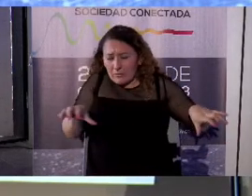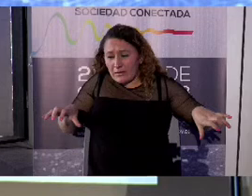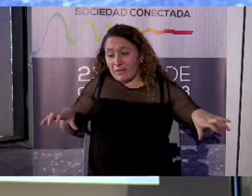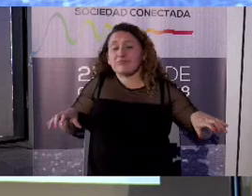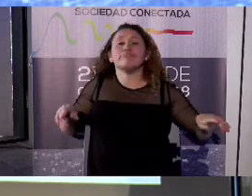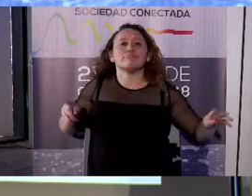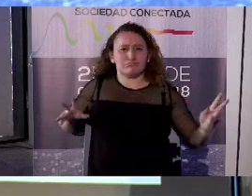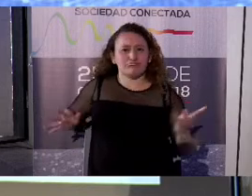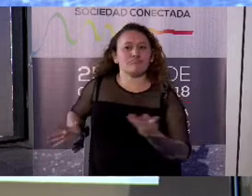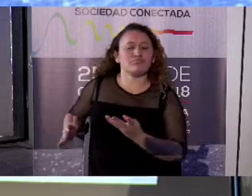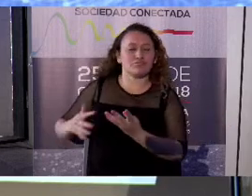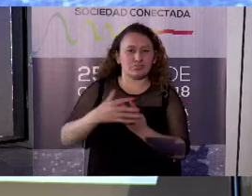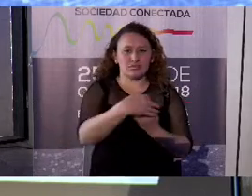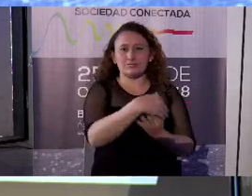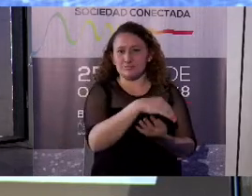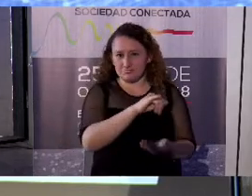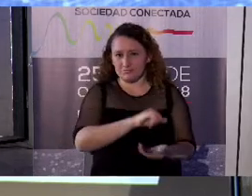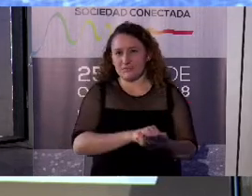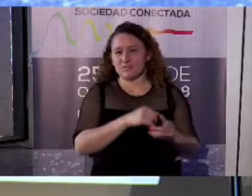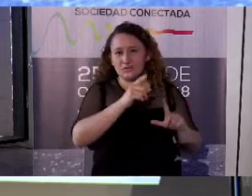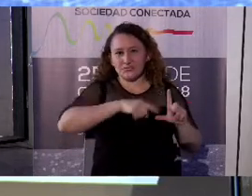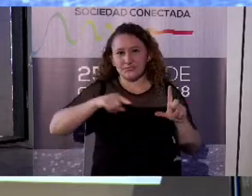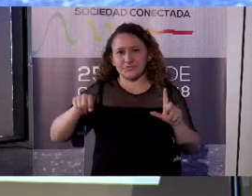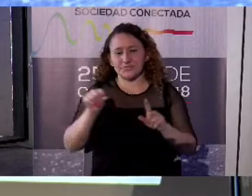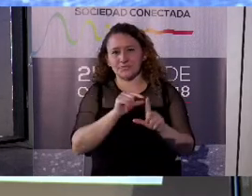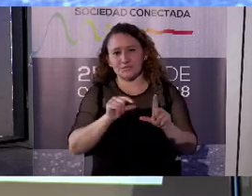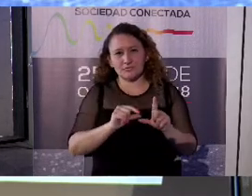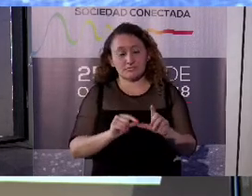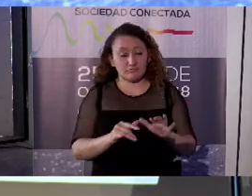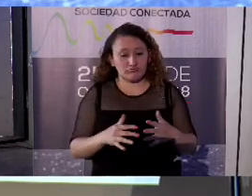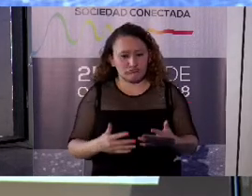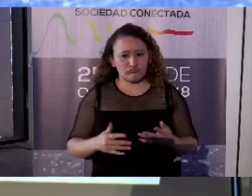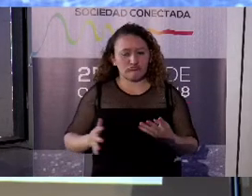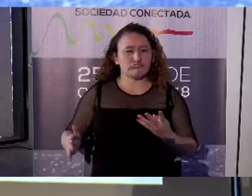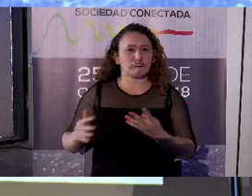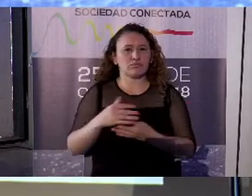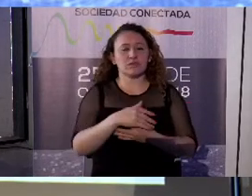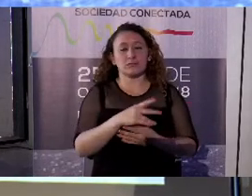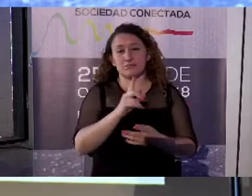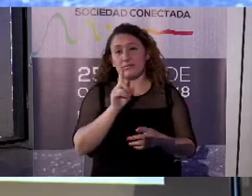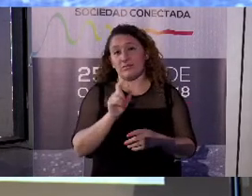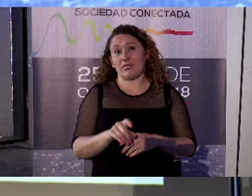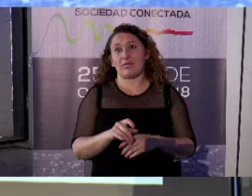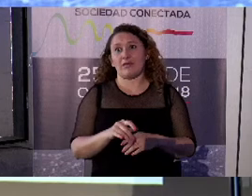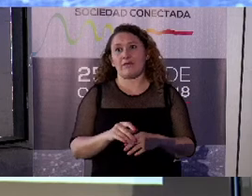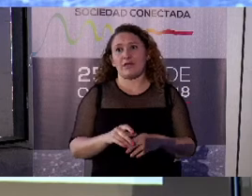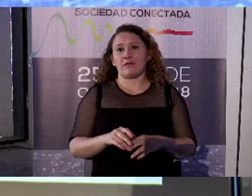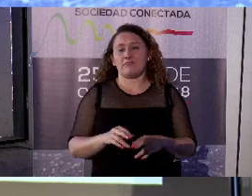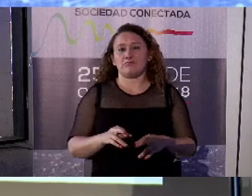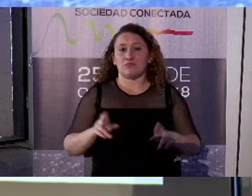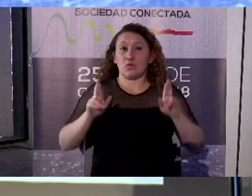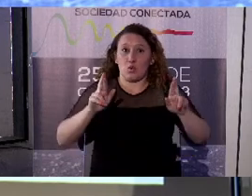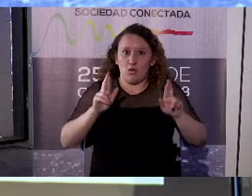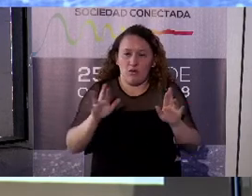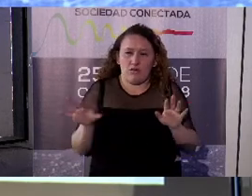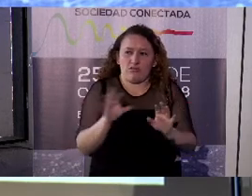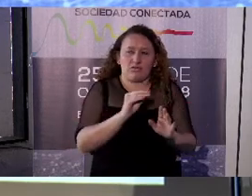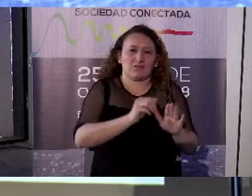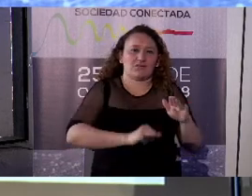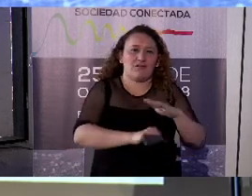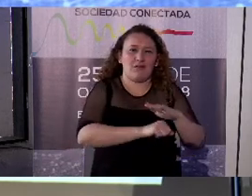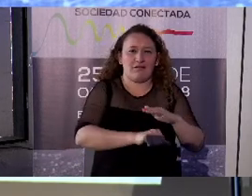eventos en algún momento los convirtamos en eso verdad que sean transversales y que tengamos aquí pues actores en todas las diferentes